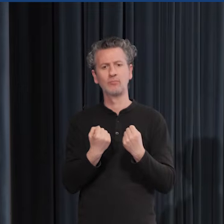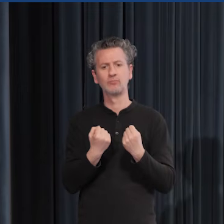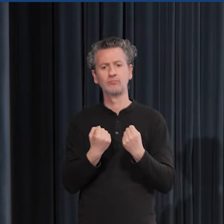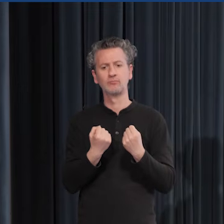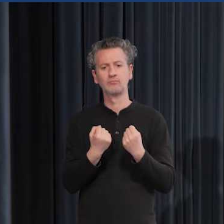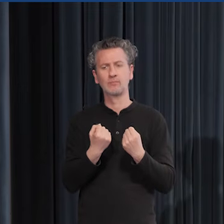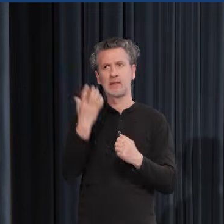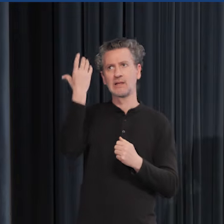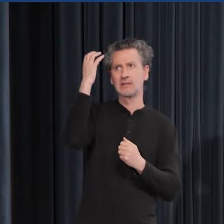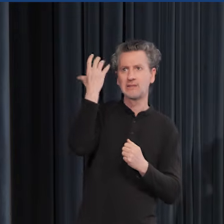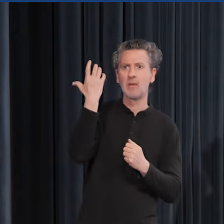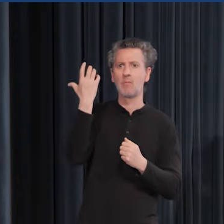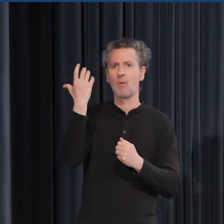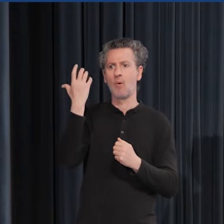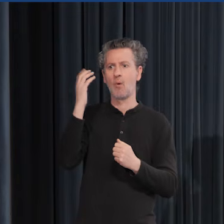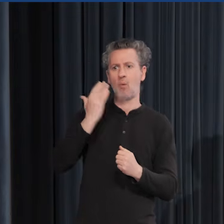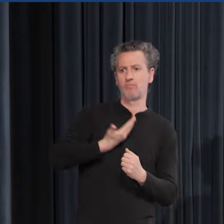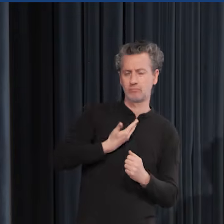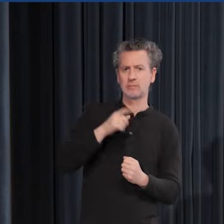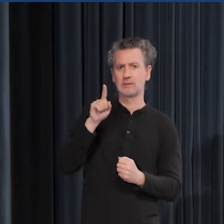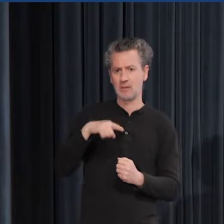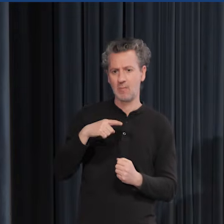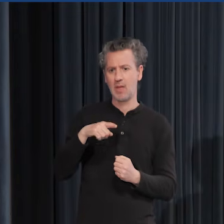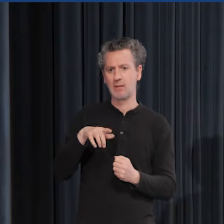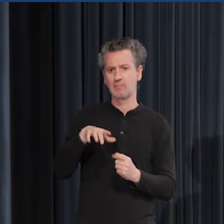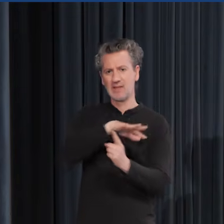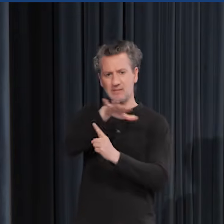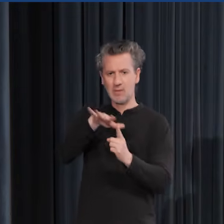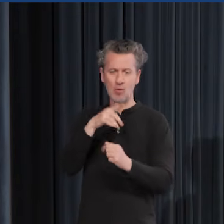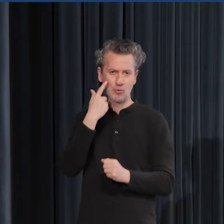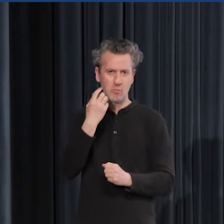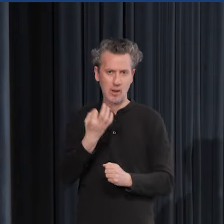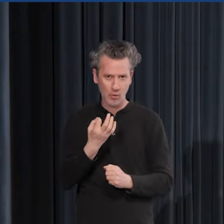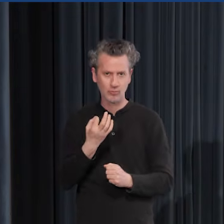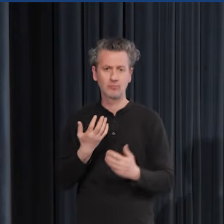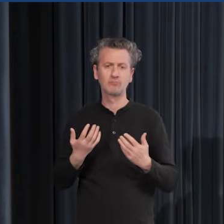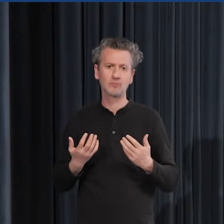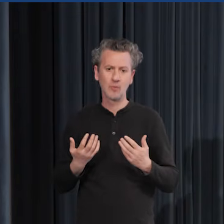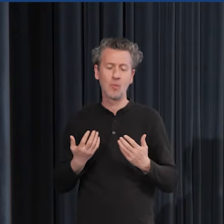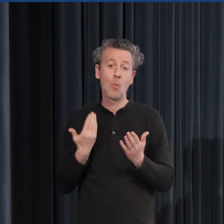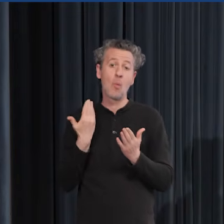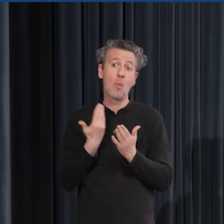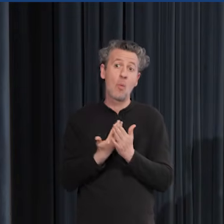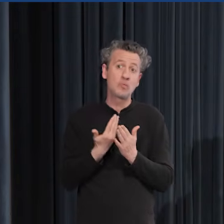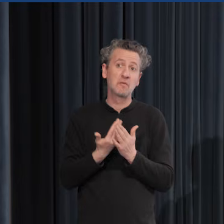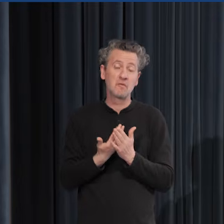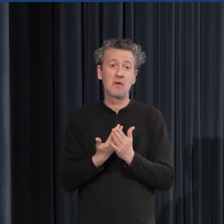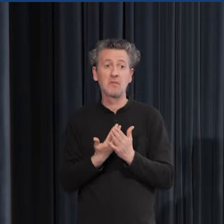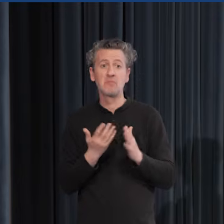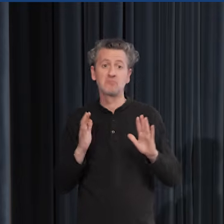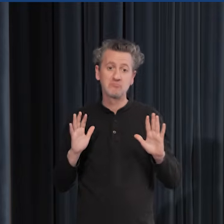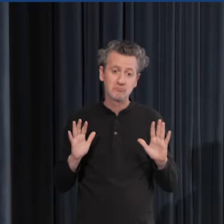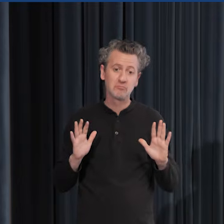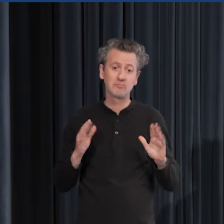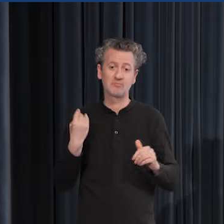a fenómenos meteorológicos adversos, que se consideran espacios peligrosos y por lo tanto puede haber una justificación basada